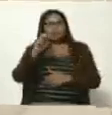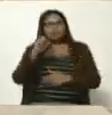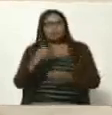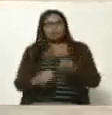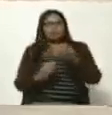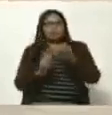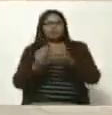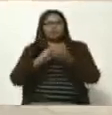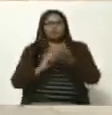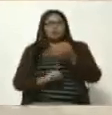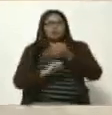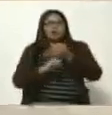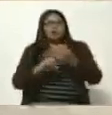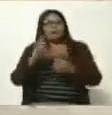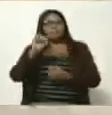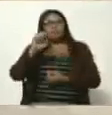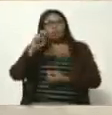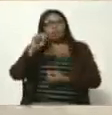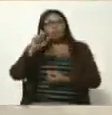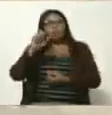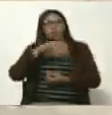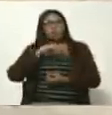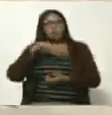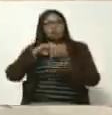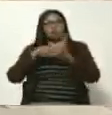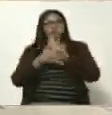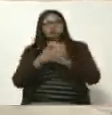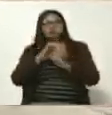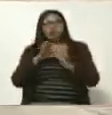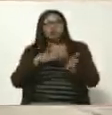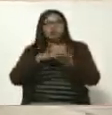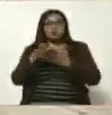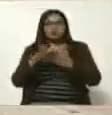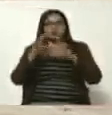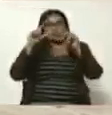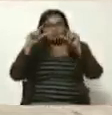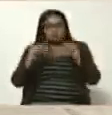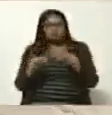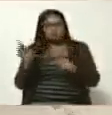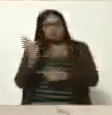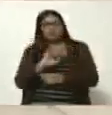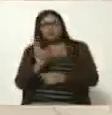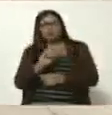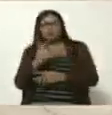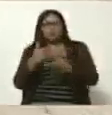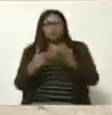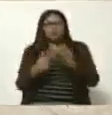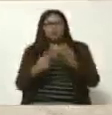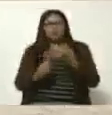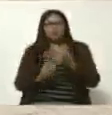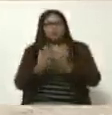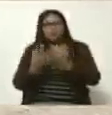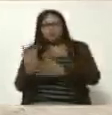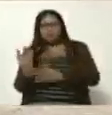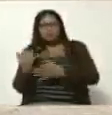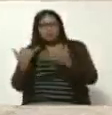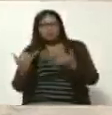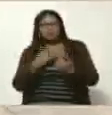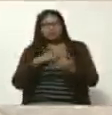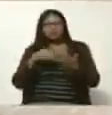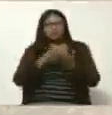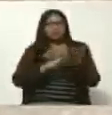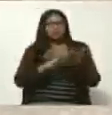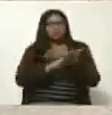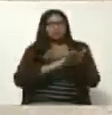Restablecer a Monómeros implica que nosotros garanticemos una rebaja inmediata de los precios de los fertilizantes. Recuperar